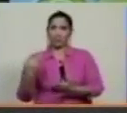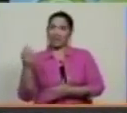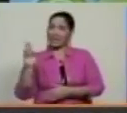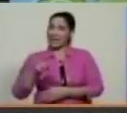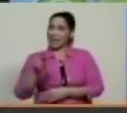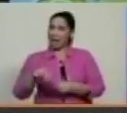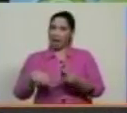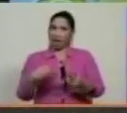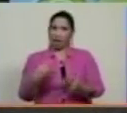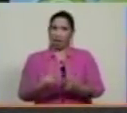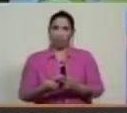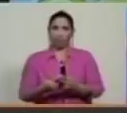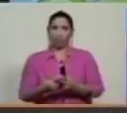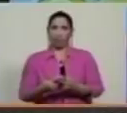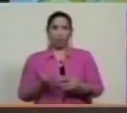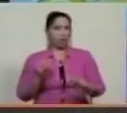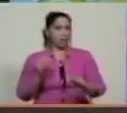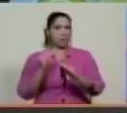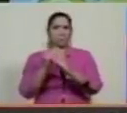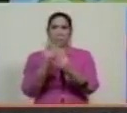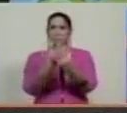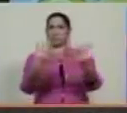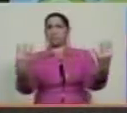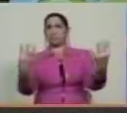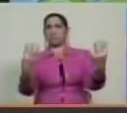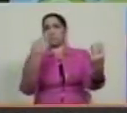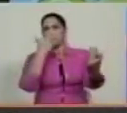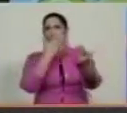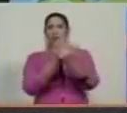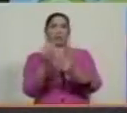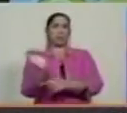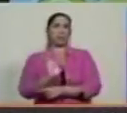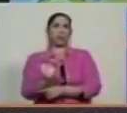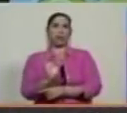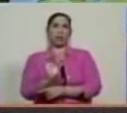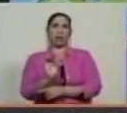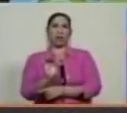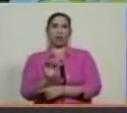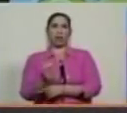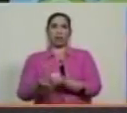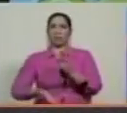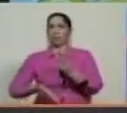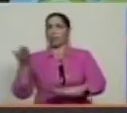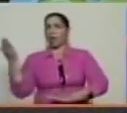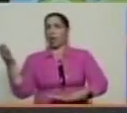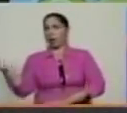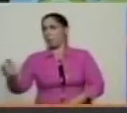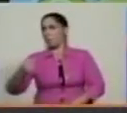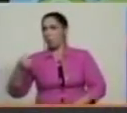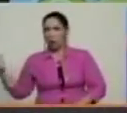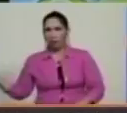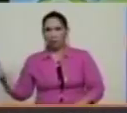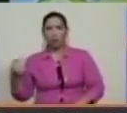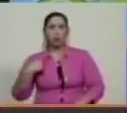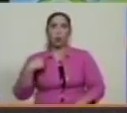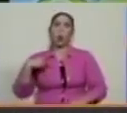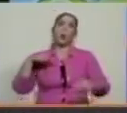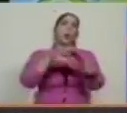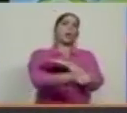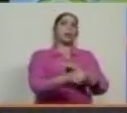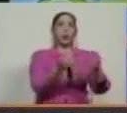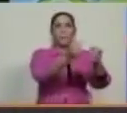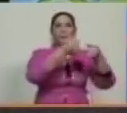nada. Ni que me paren al frente, nada. Si me sacan por la puerta, me meto por la ventana. Nada ni